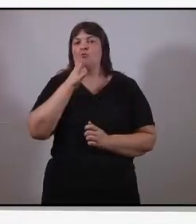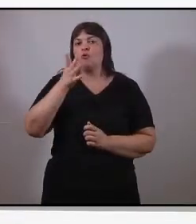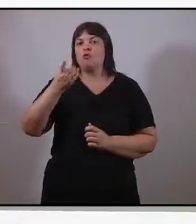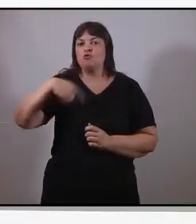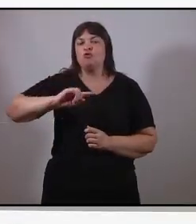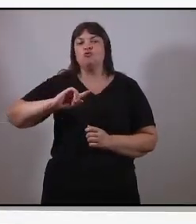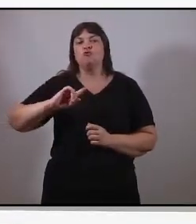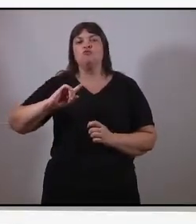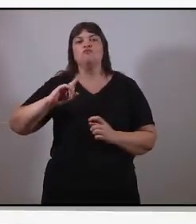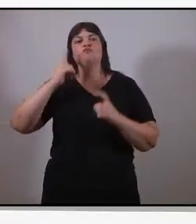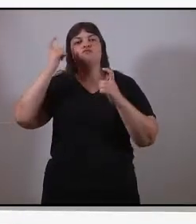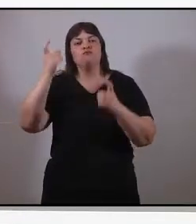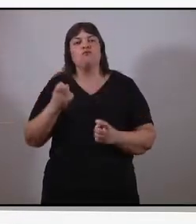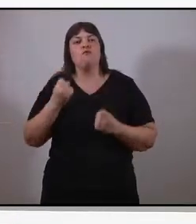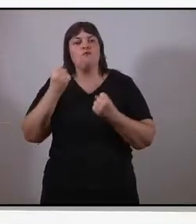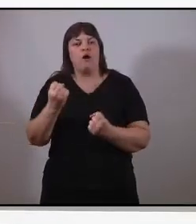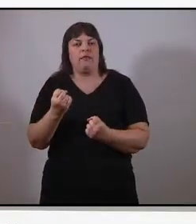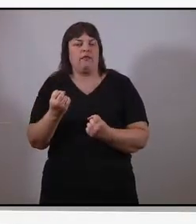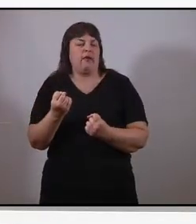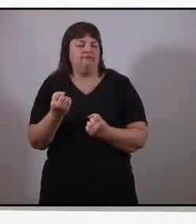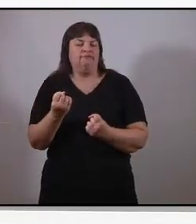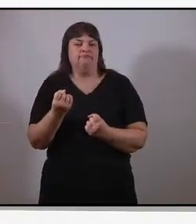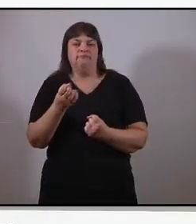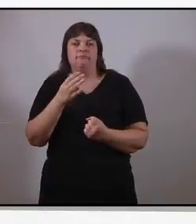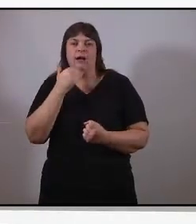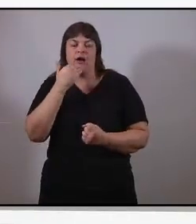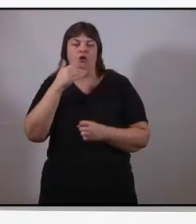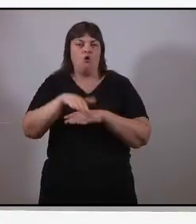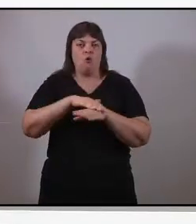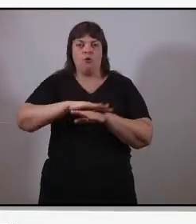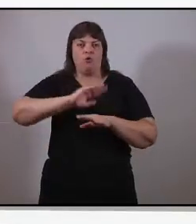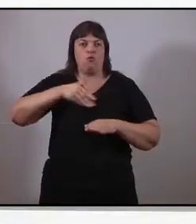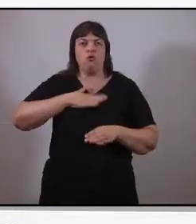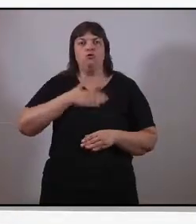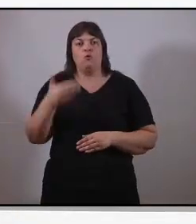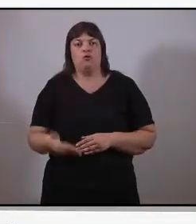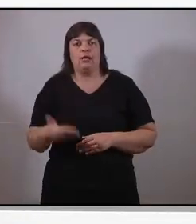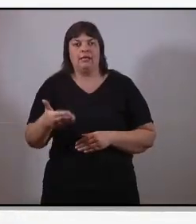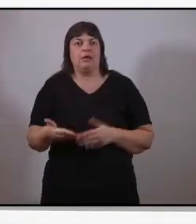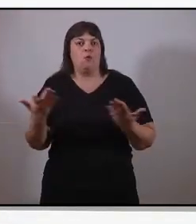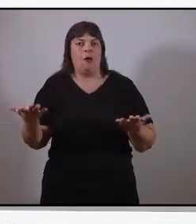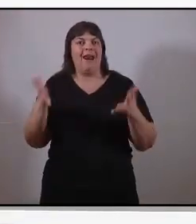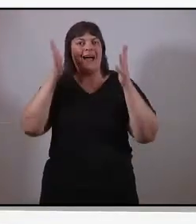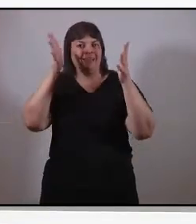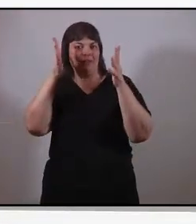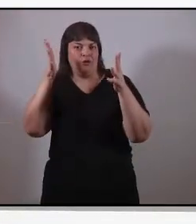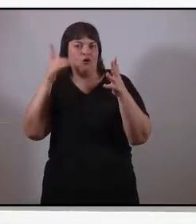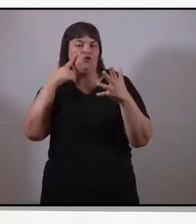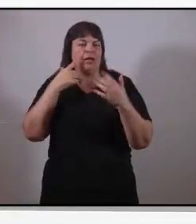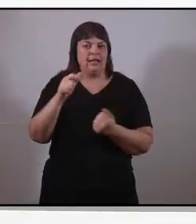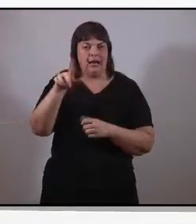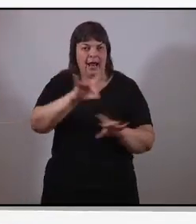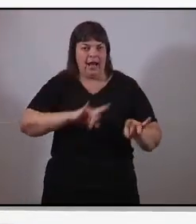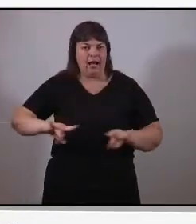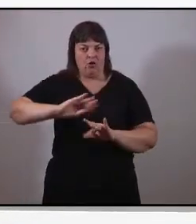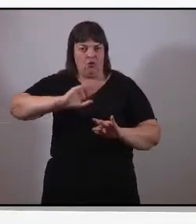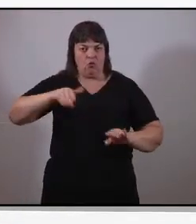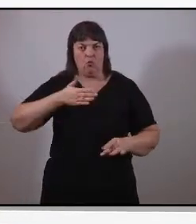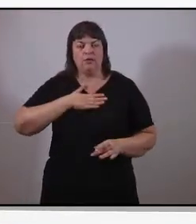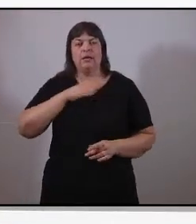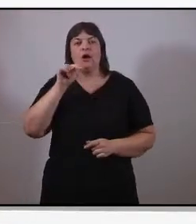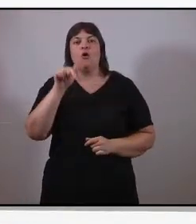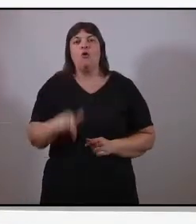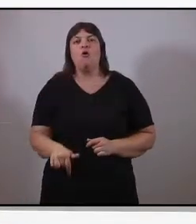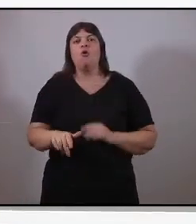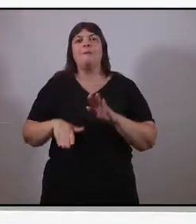seguir reforzando algo muy importante para nuestro Gobierno, que es la atención sanitaria en nuestra región. Hoy damos